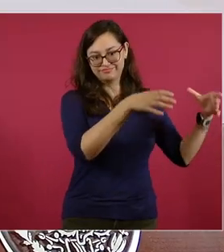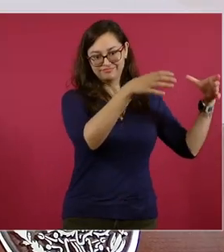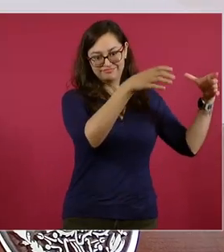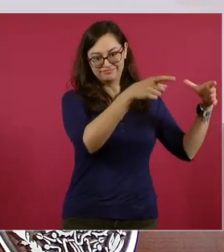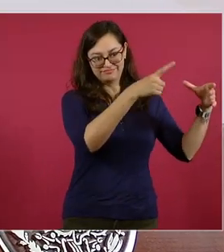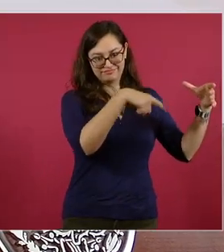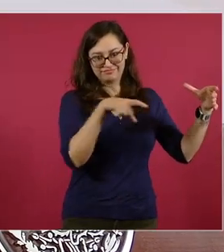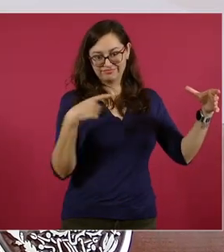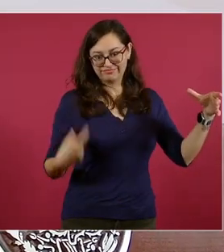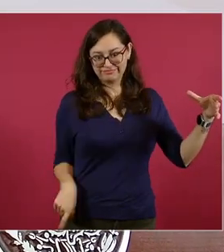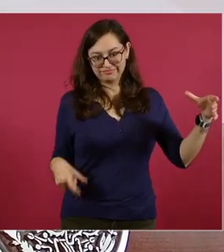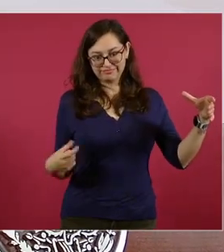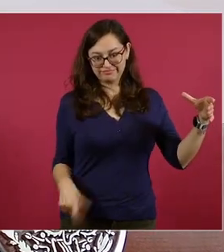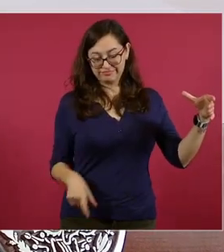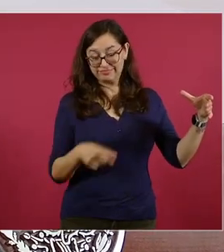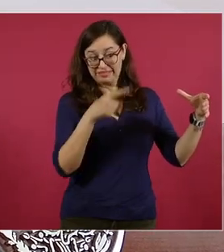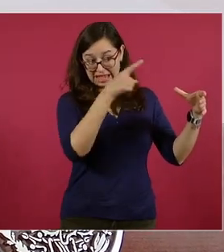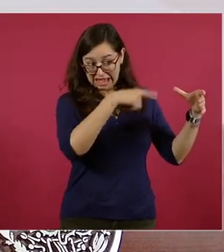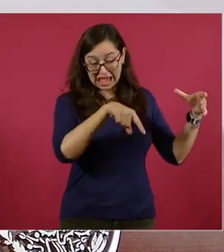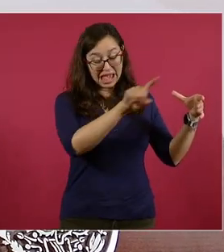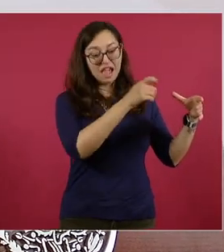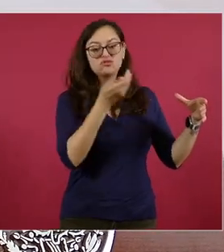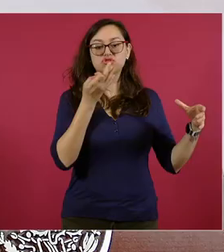de arriba, la cúpula.